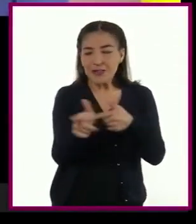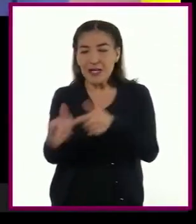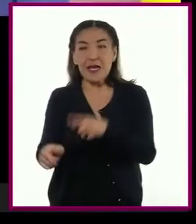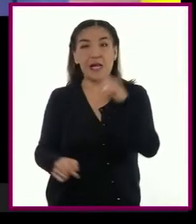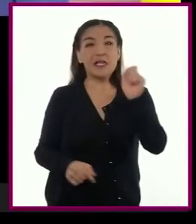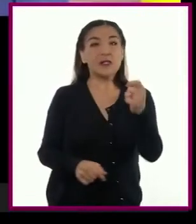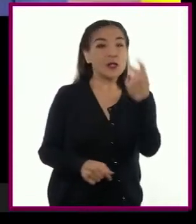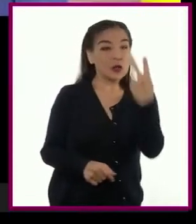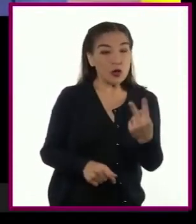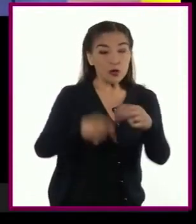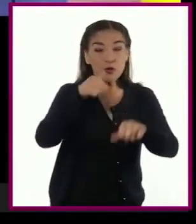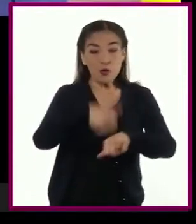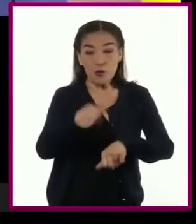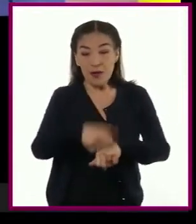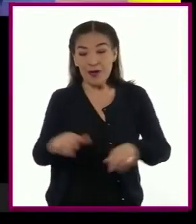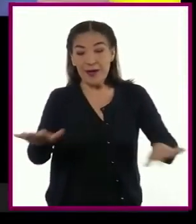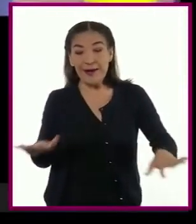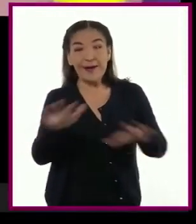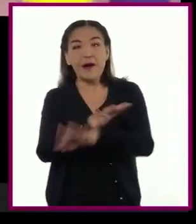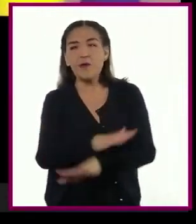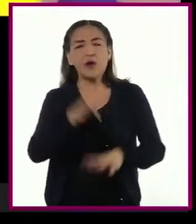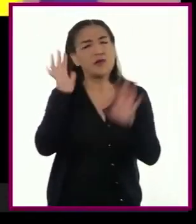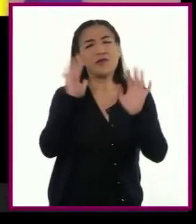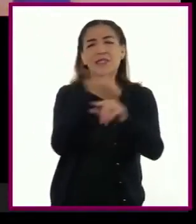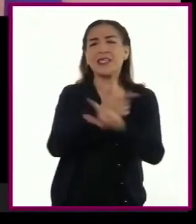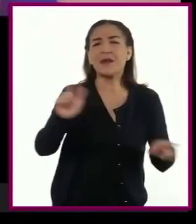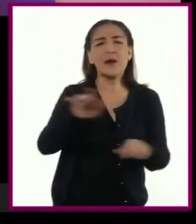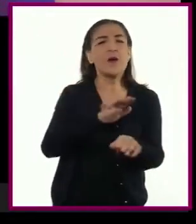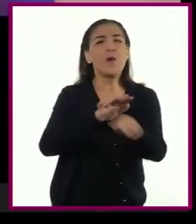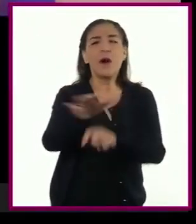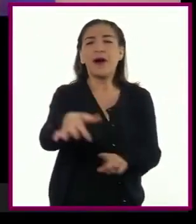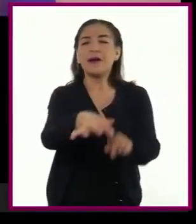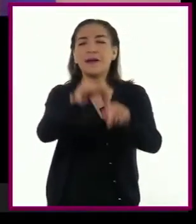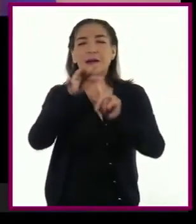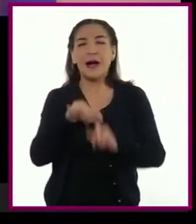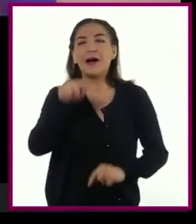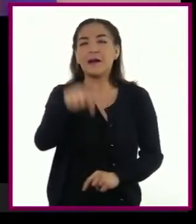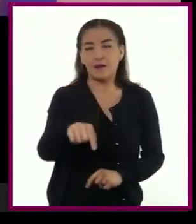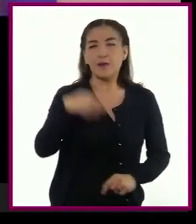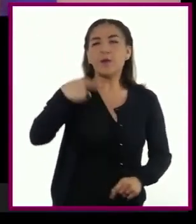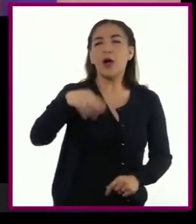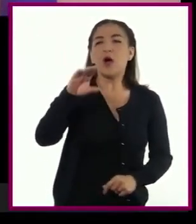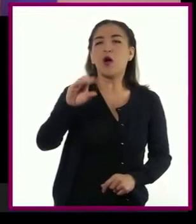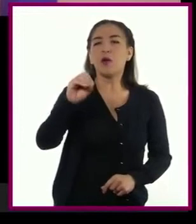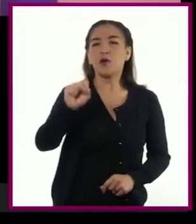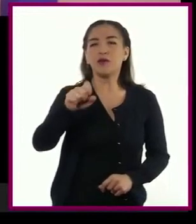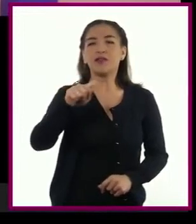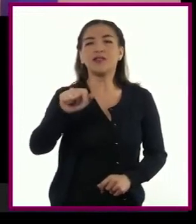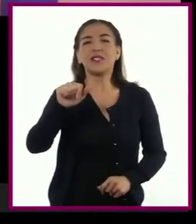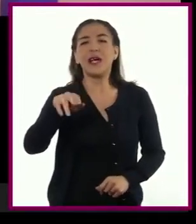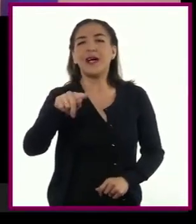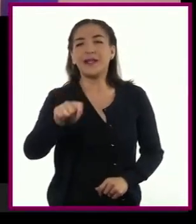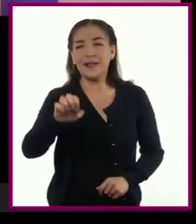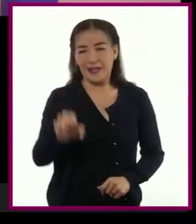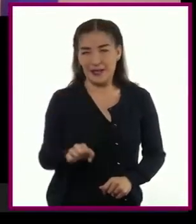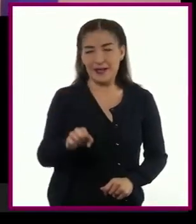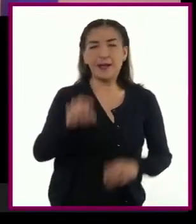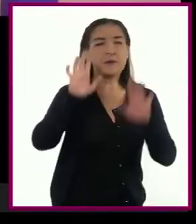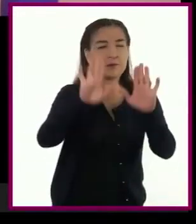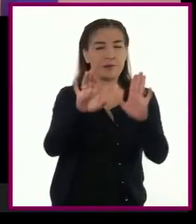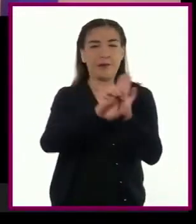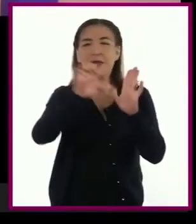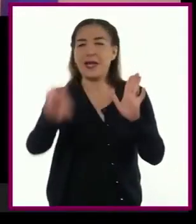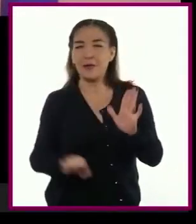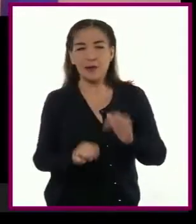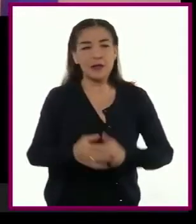dos términos sucesivos, cualesquiera de la secuencia, es una constante. Por ejemplo, el